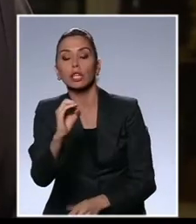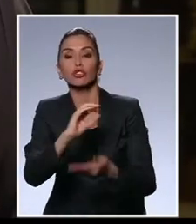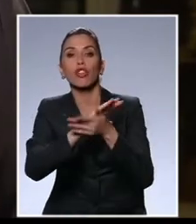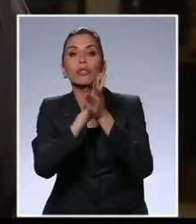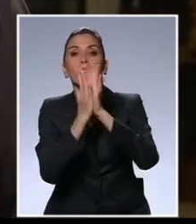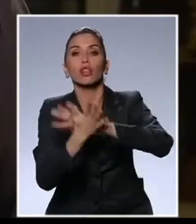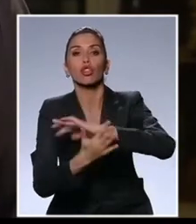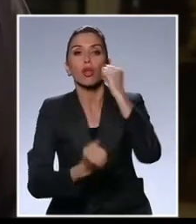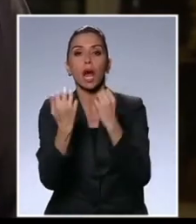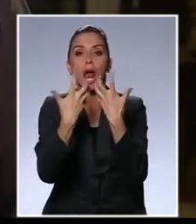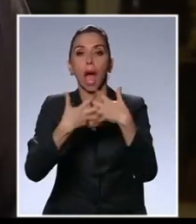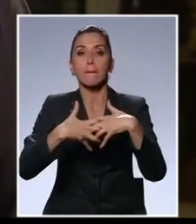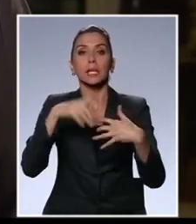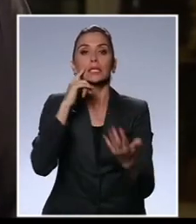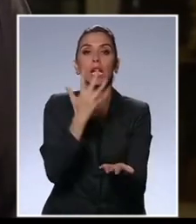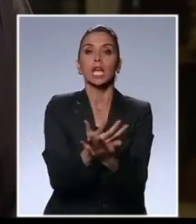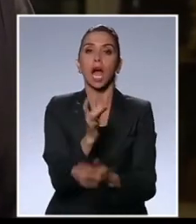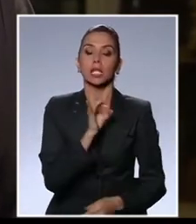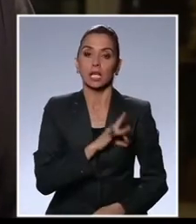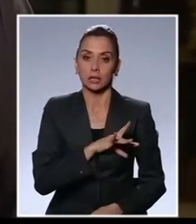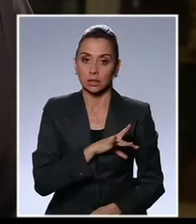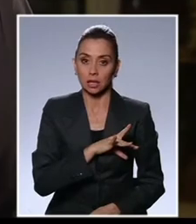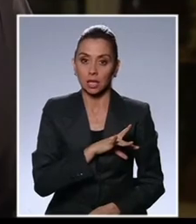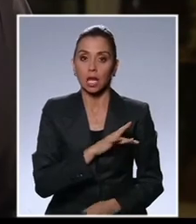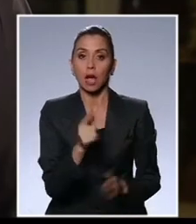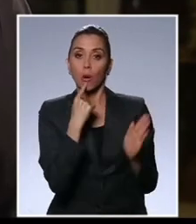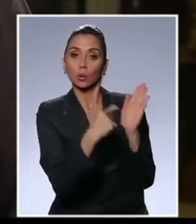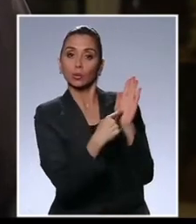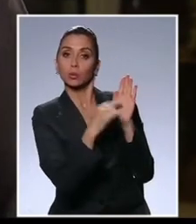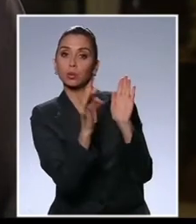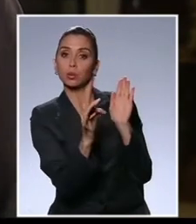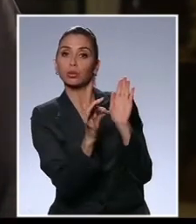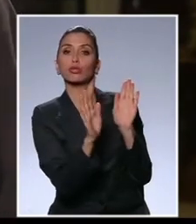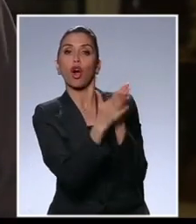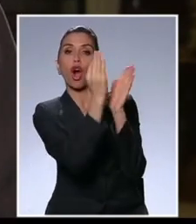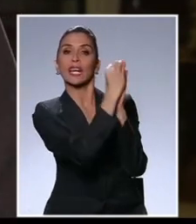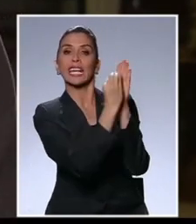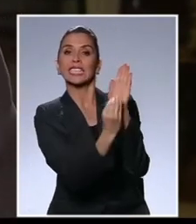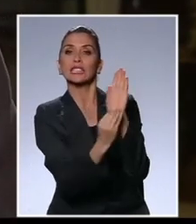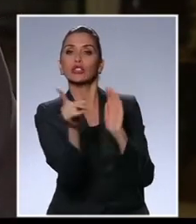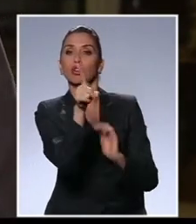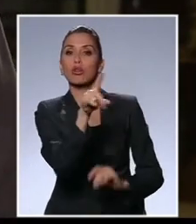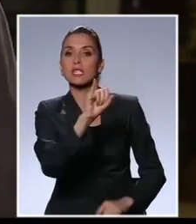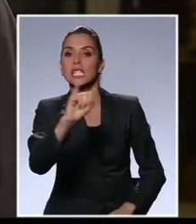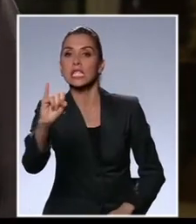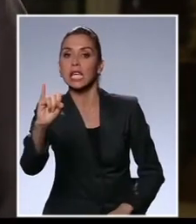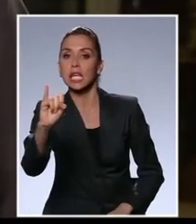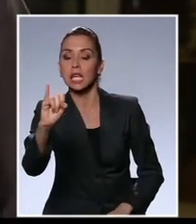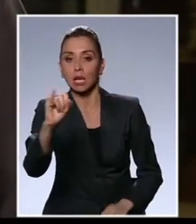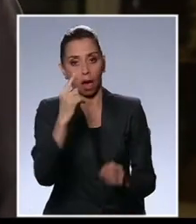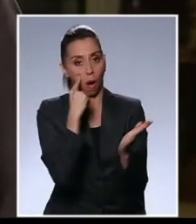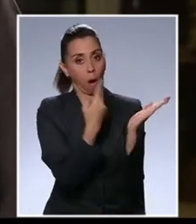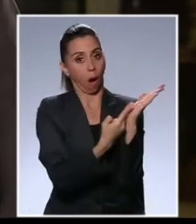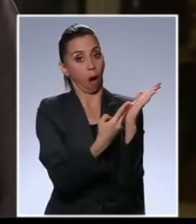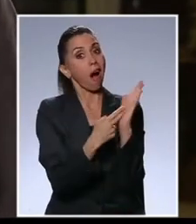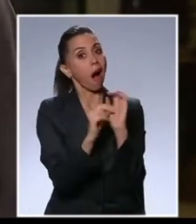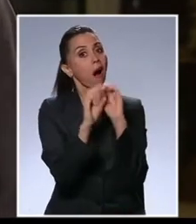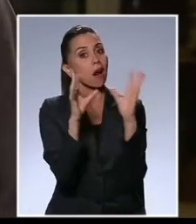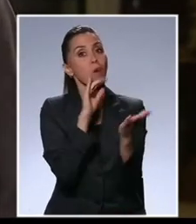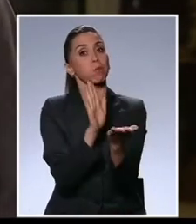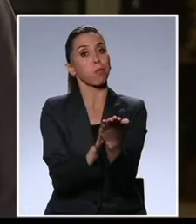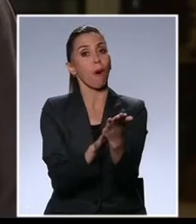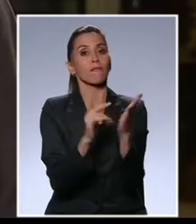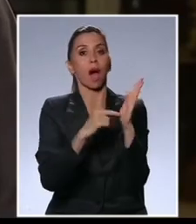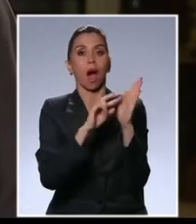total de las empresas existentes en Chile de acuerdo a los registros del servicio de impuestos internos lo que evidencia claramente como